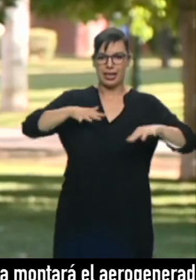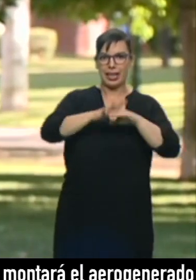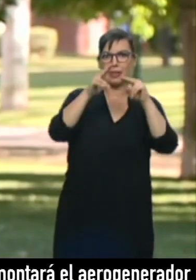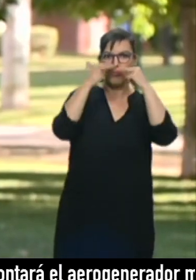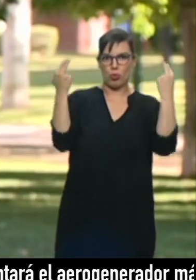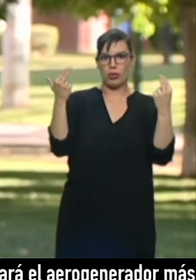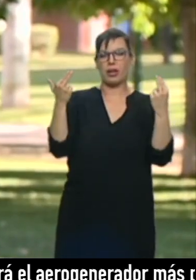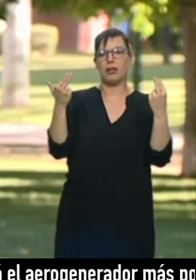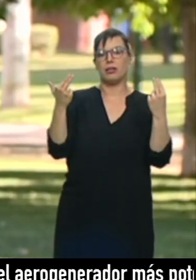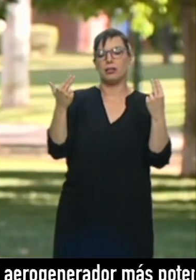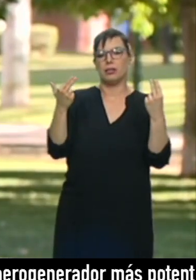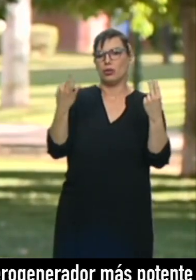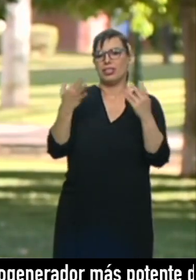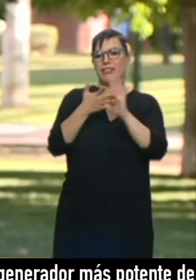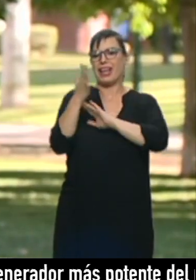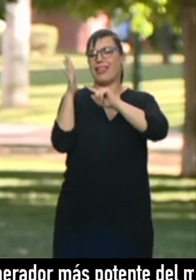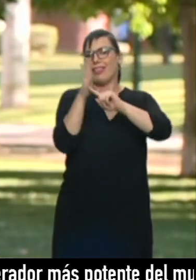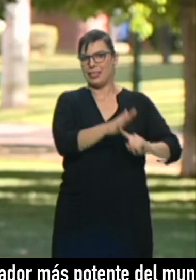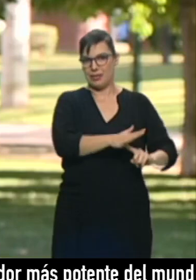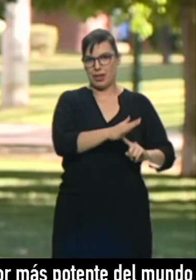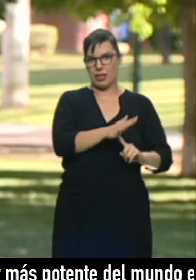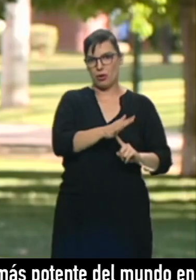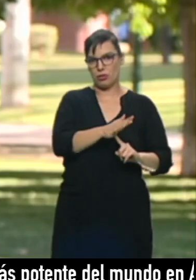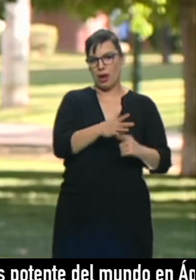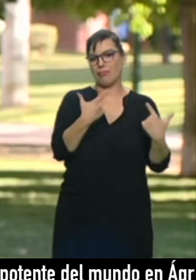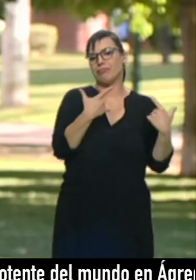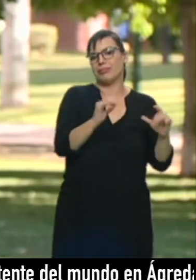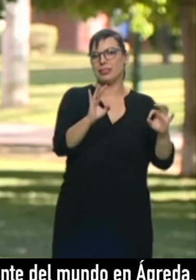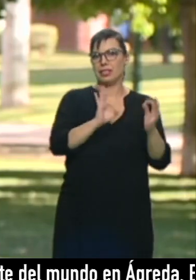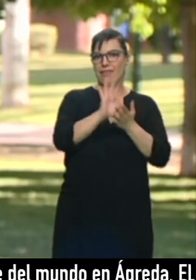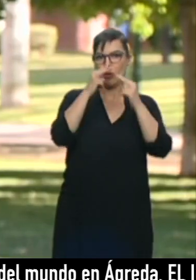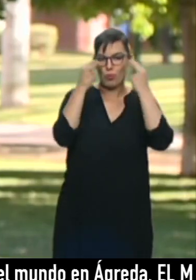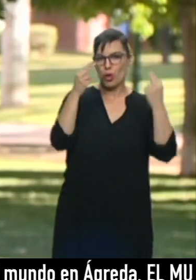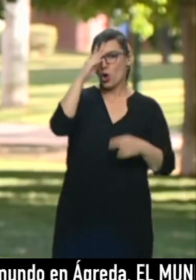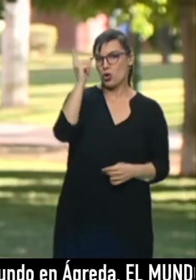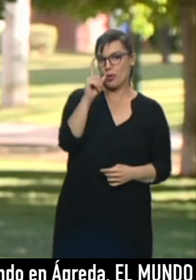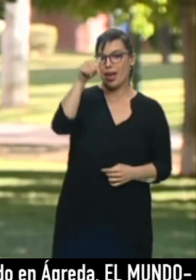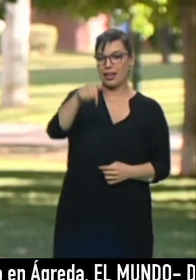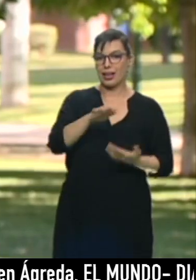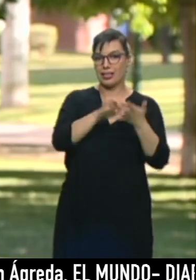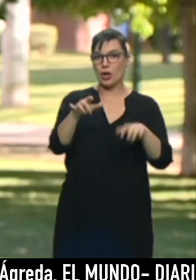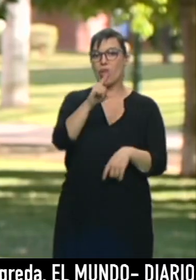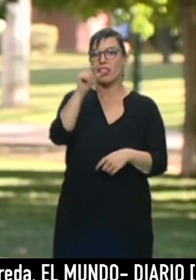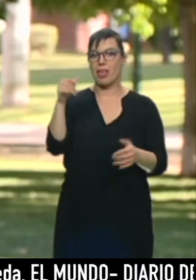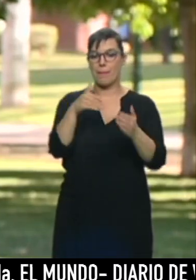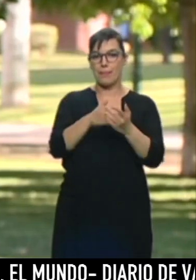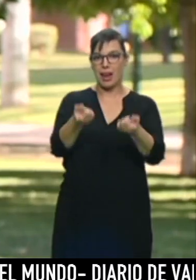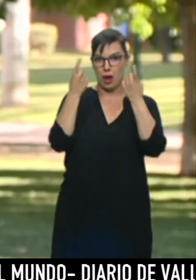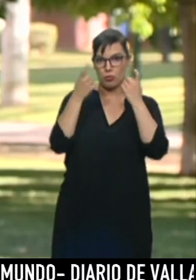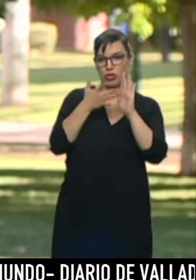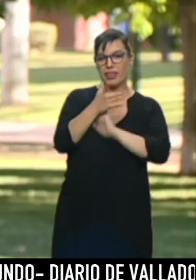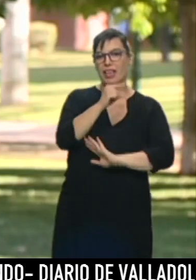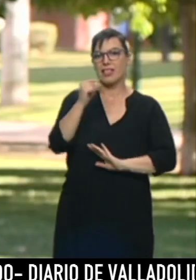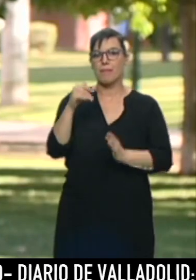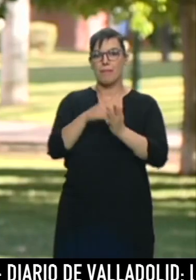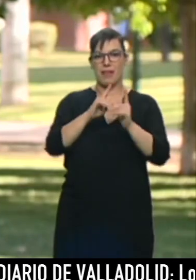es discriminación a una parte de un servicio público. No hay que olvidar que en Castilla y León son 100.000 alumnos, decir, 100.000 familias,